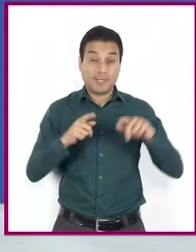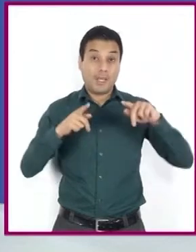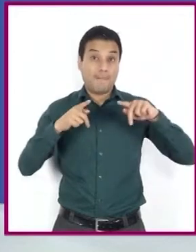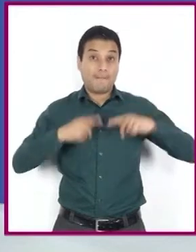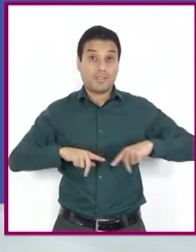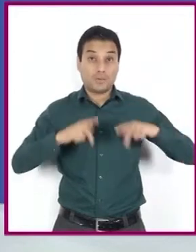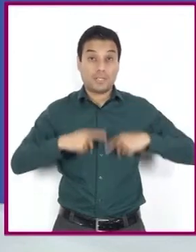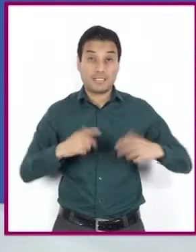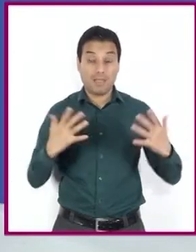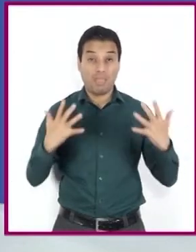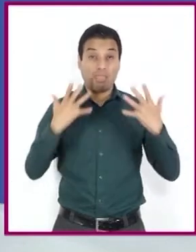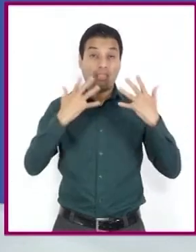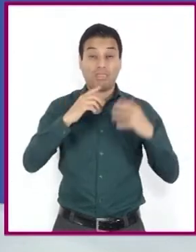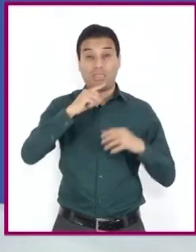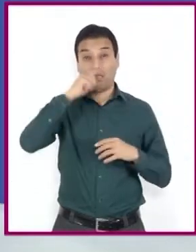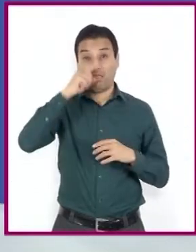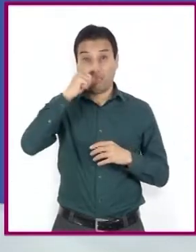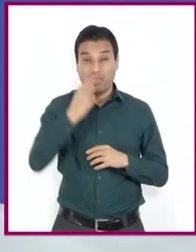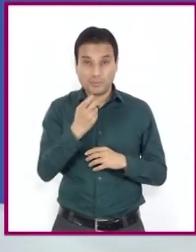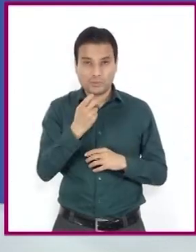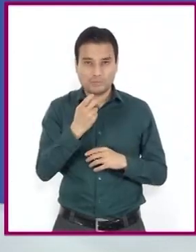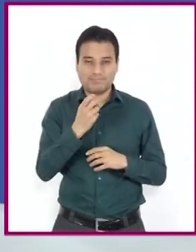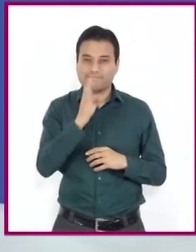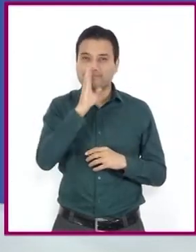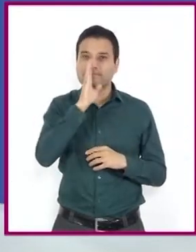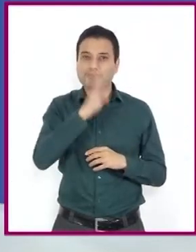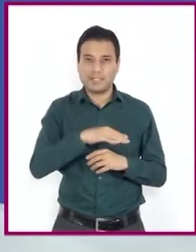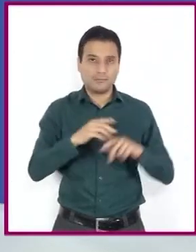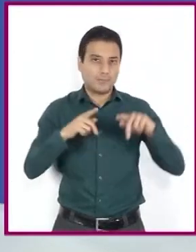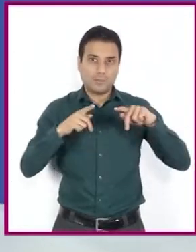narcisismo es un mal que se extiende.